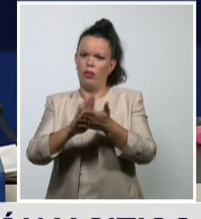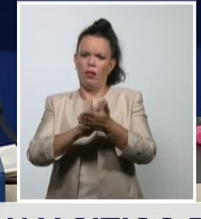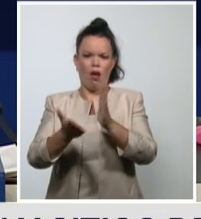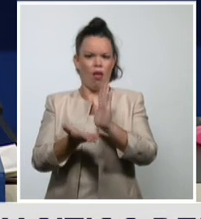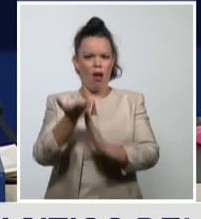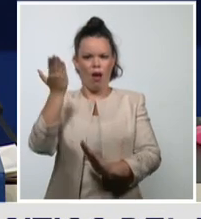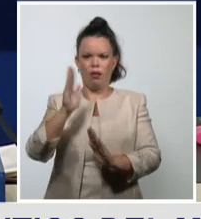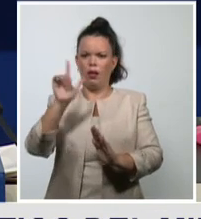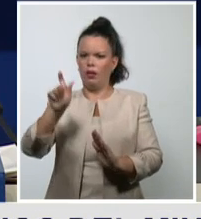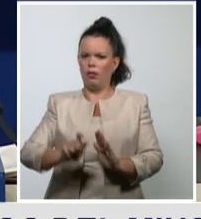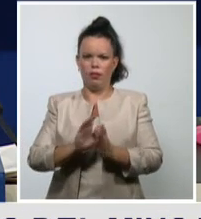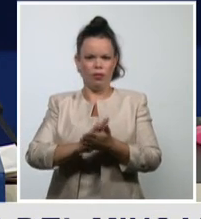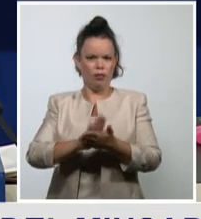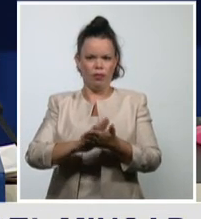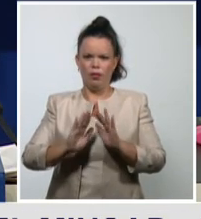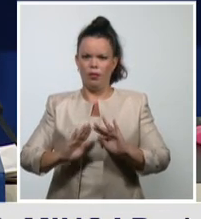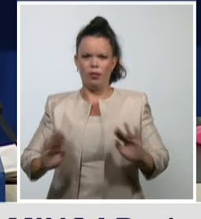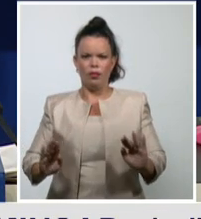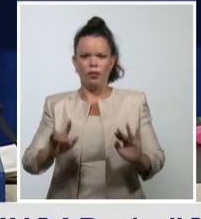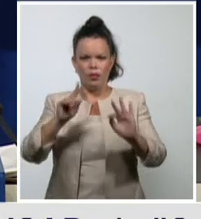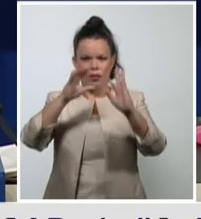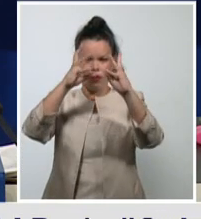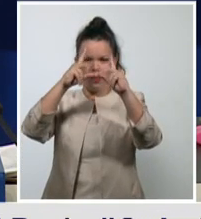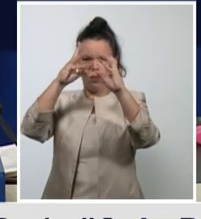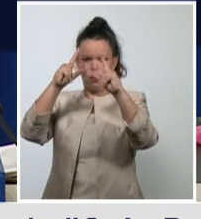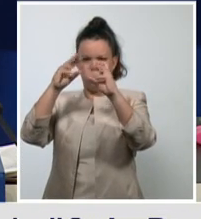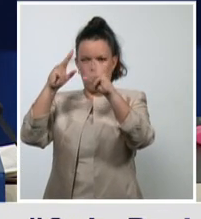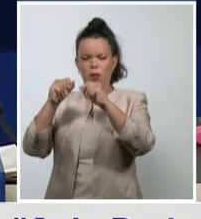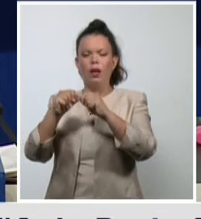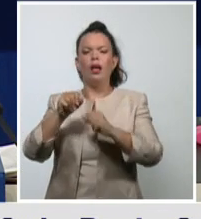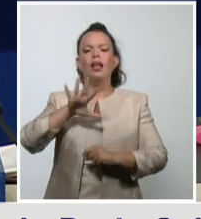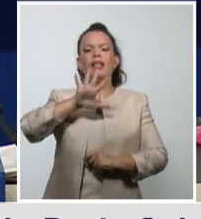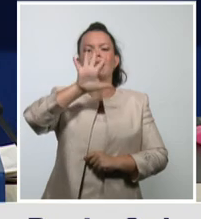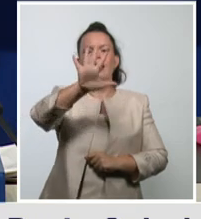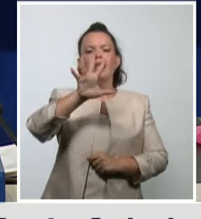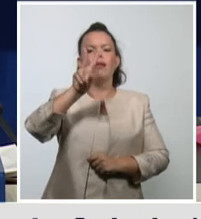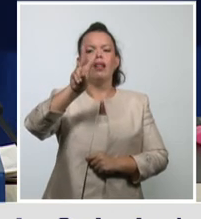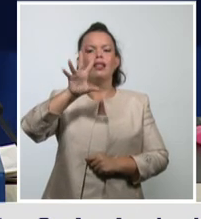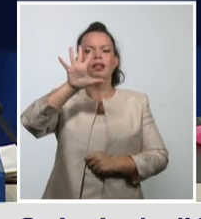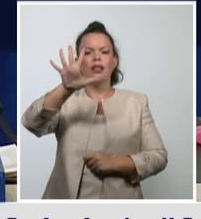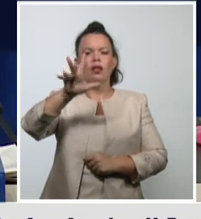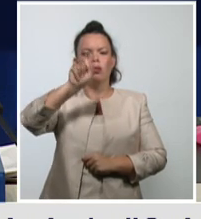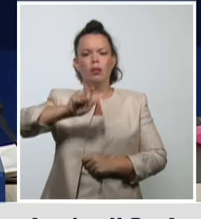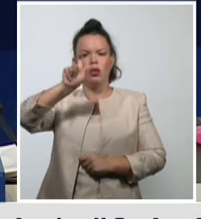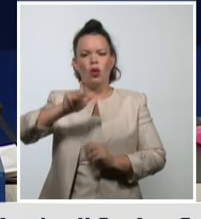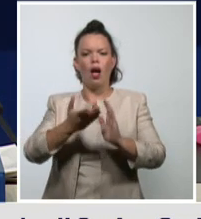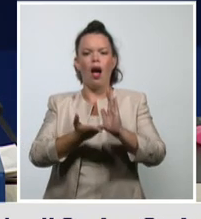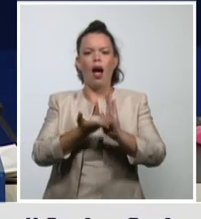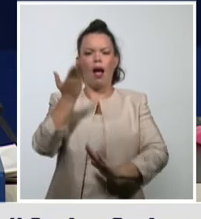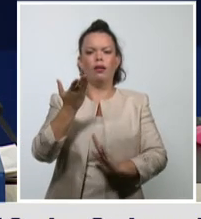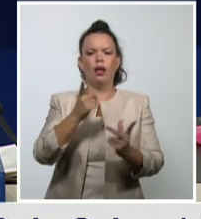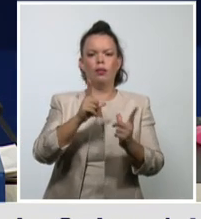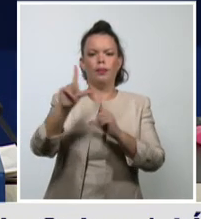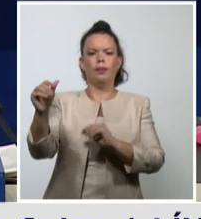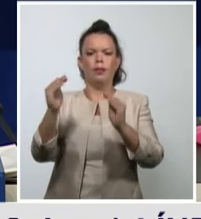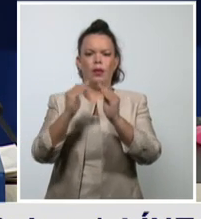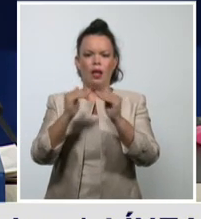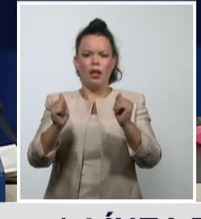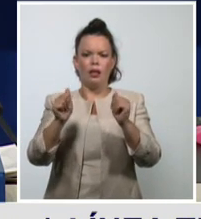Esto hace un total de las 525 altas que ya se acumulan en el día de